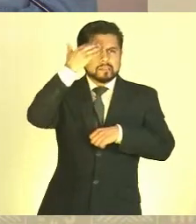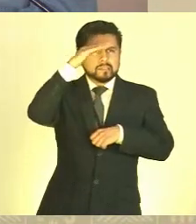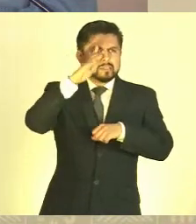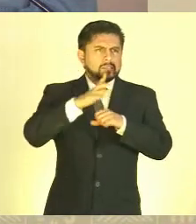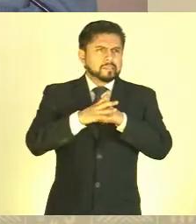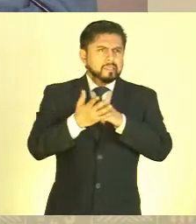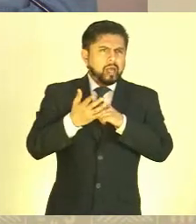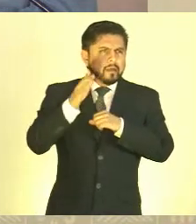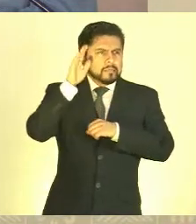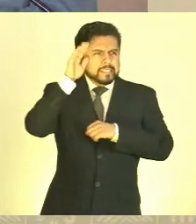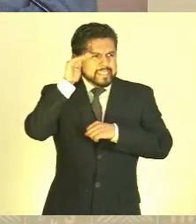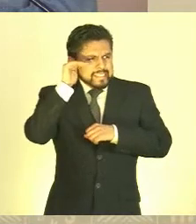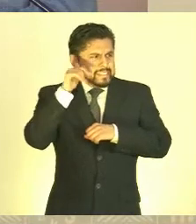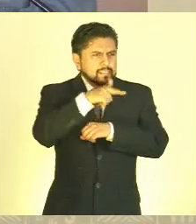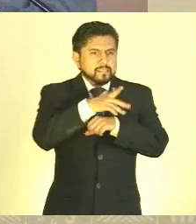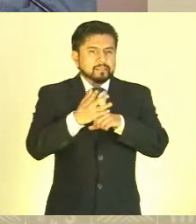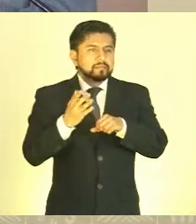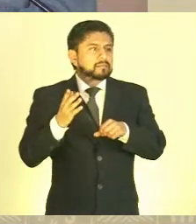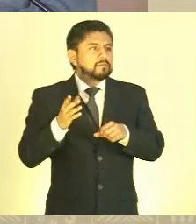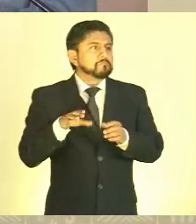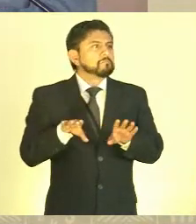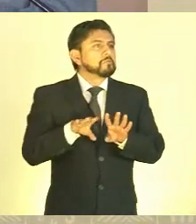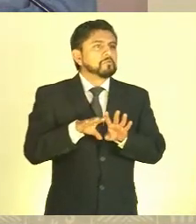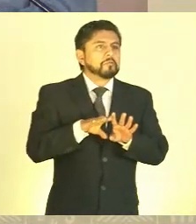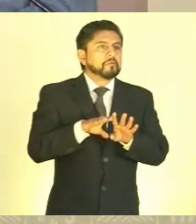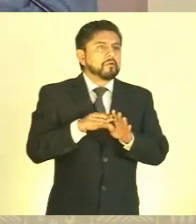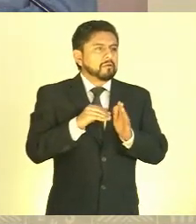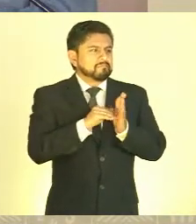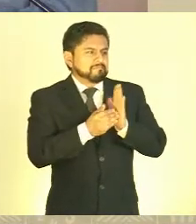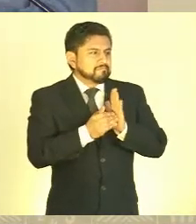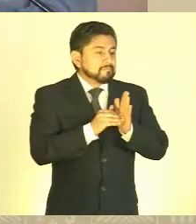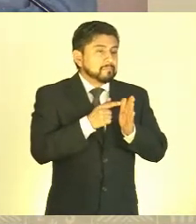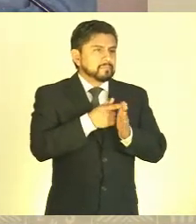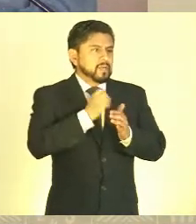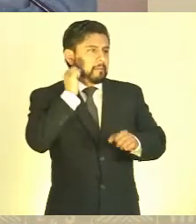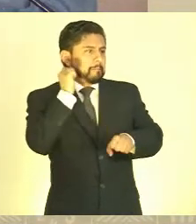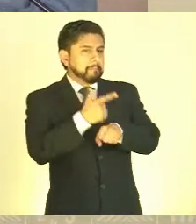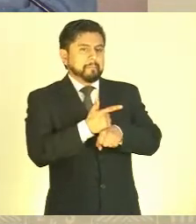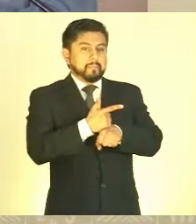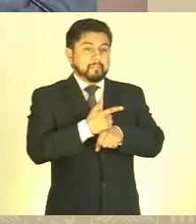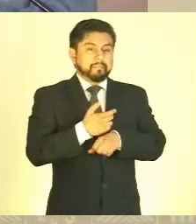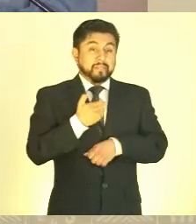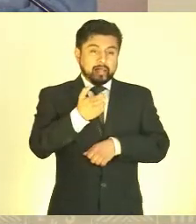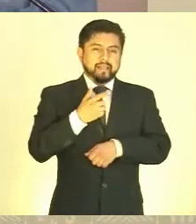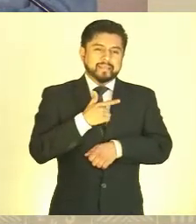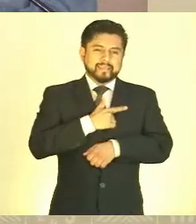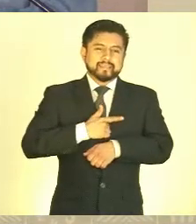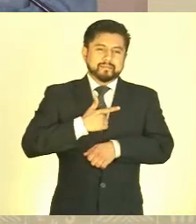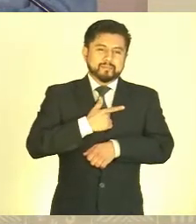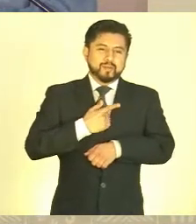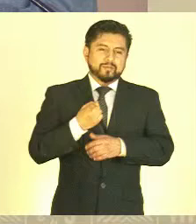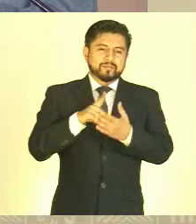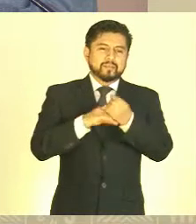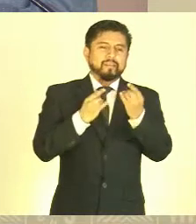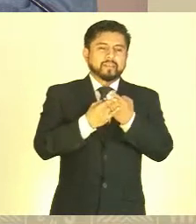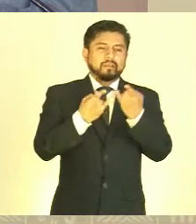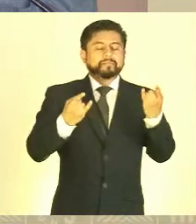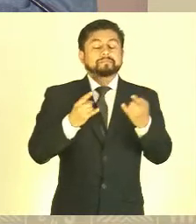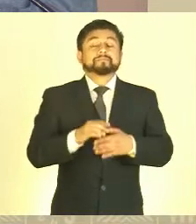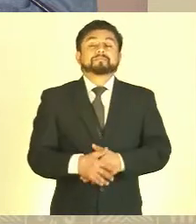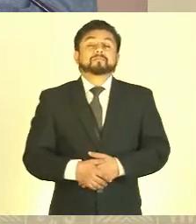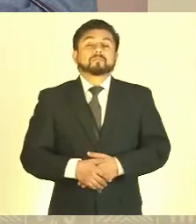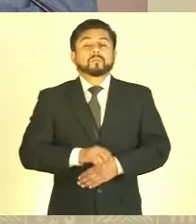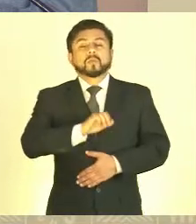Y eso es muy, muy, muy padre. Y también me encantó tu mensaje